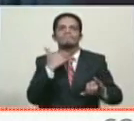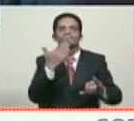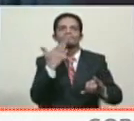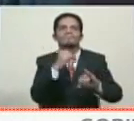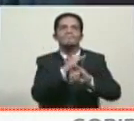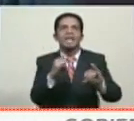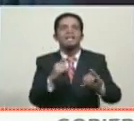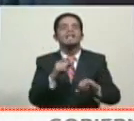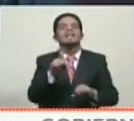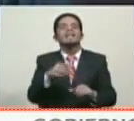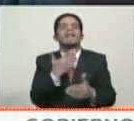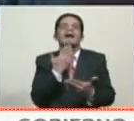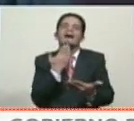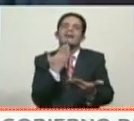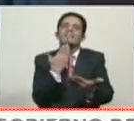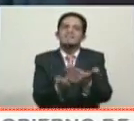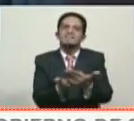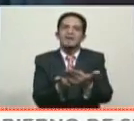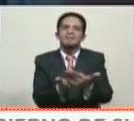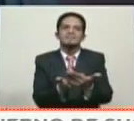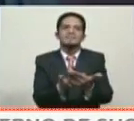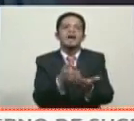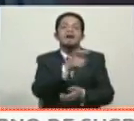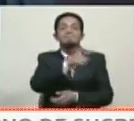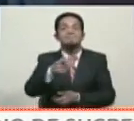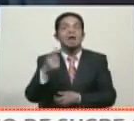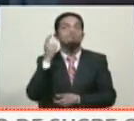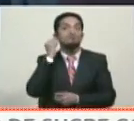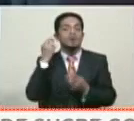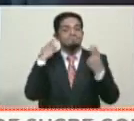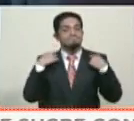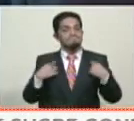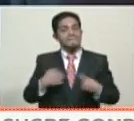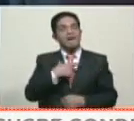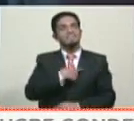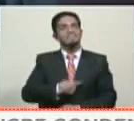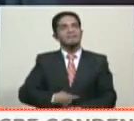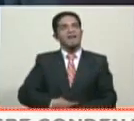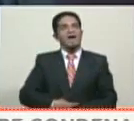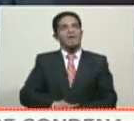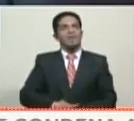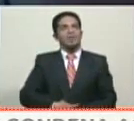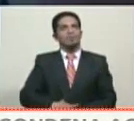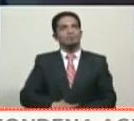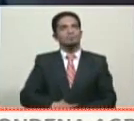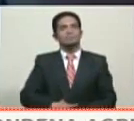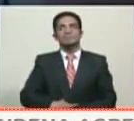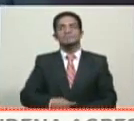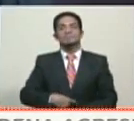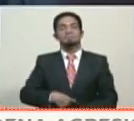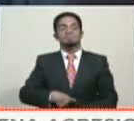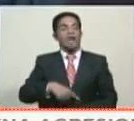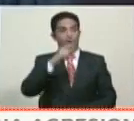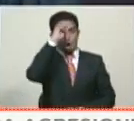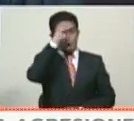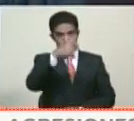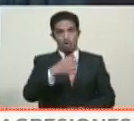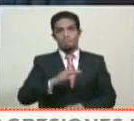quiero agradecer a mis compañeras magistradas y compañeros magistrados el honor que me brindaron por